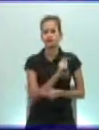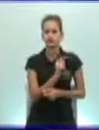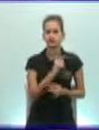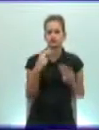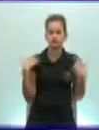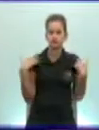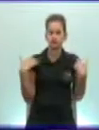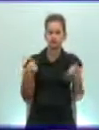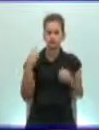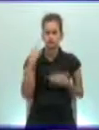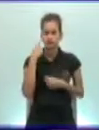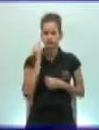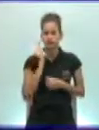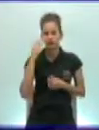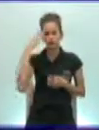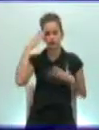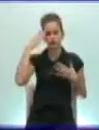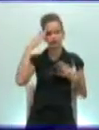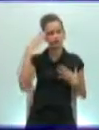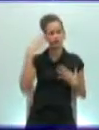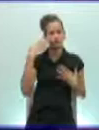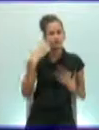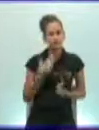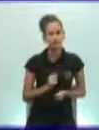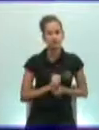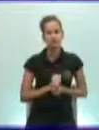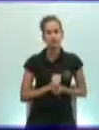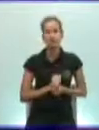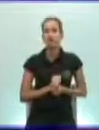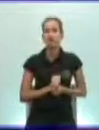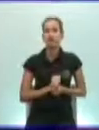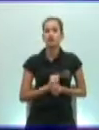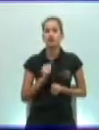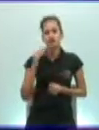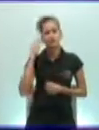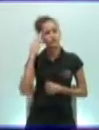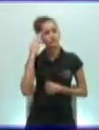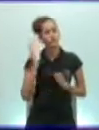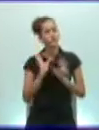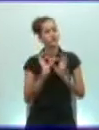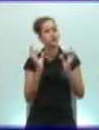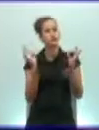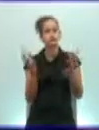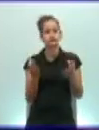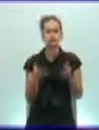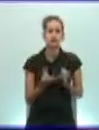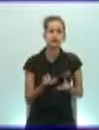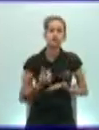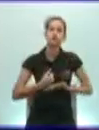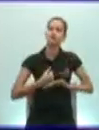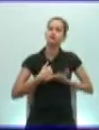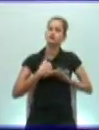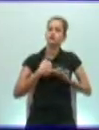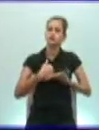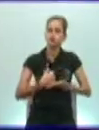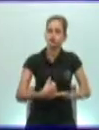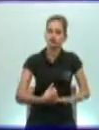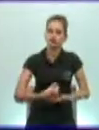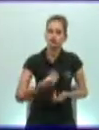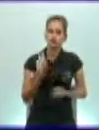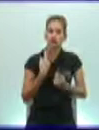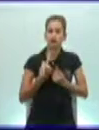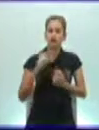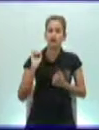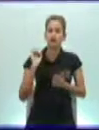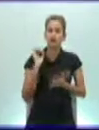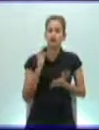un saludo y agradecimiento especial, como siempre, a nuestra familia que nos está apoyando en cada uno de estos encuentros,